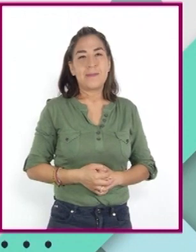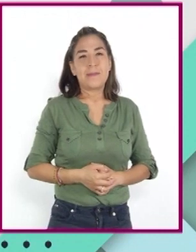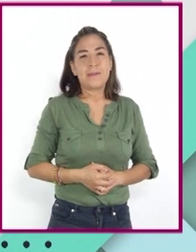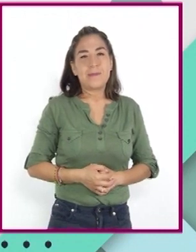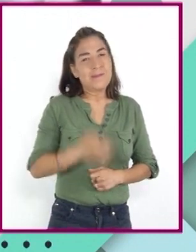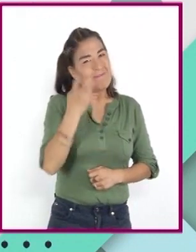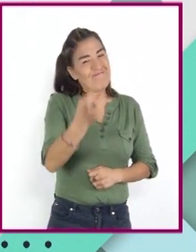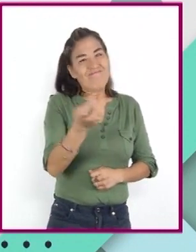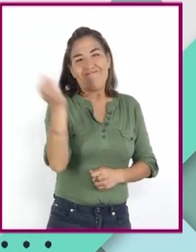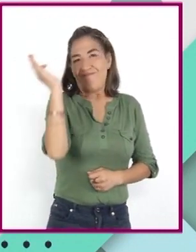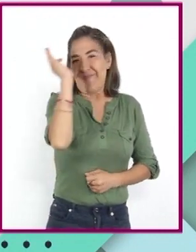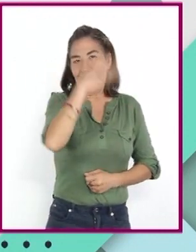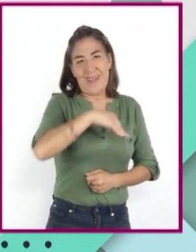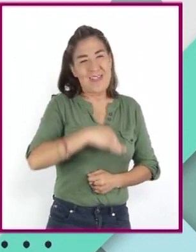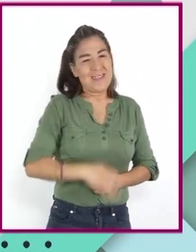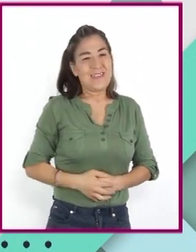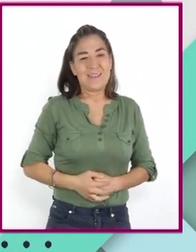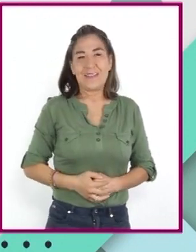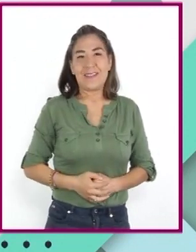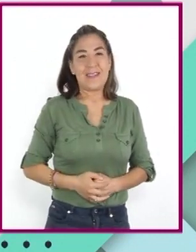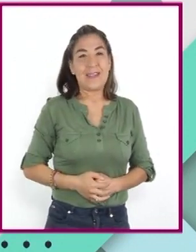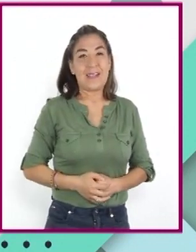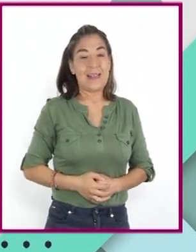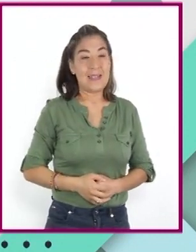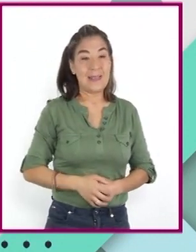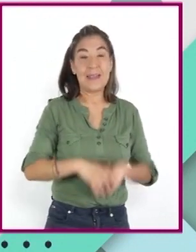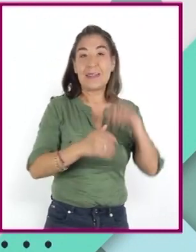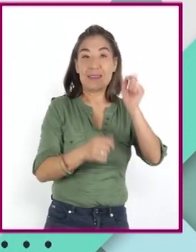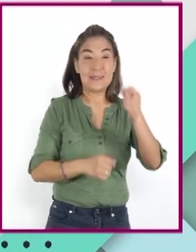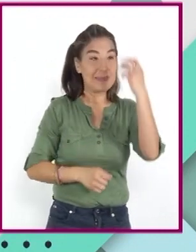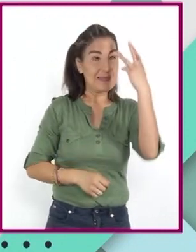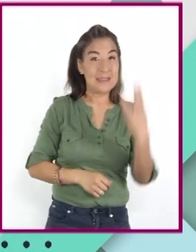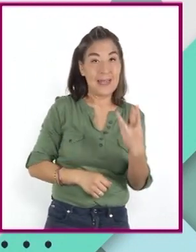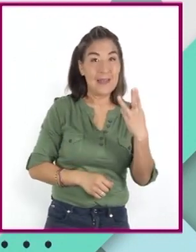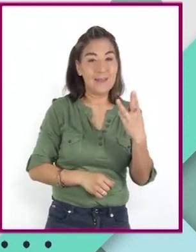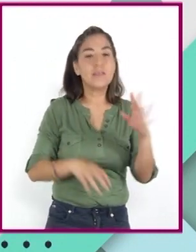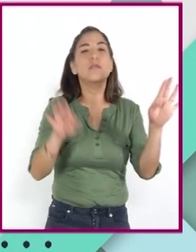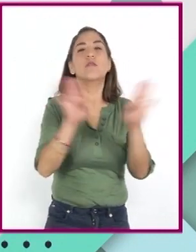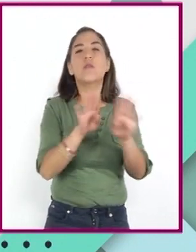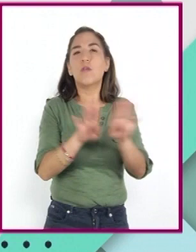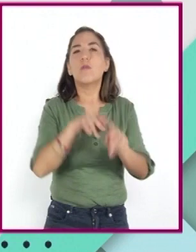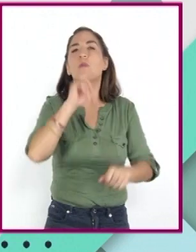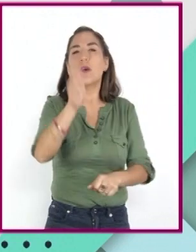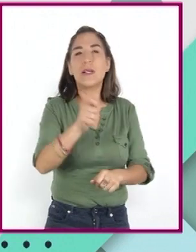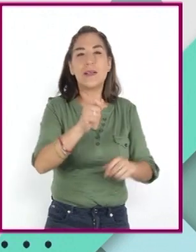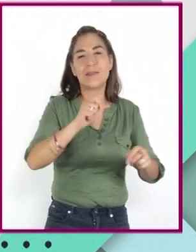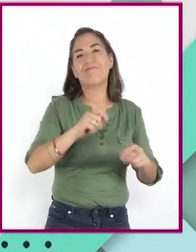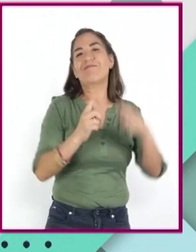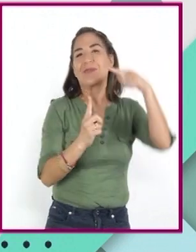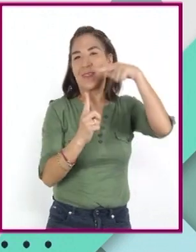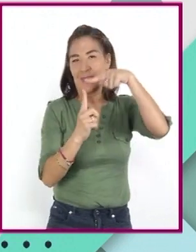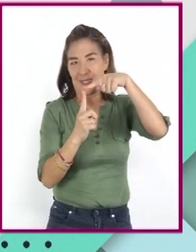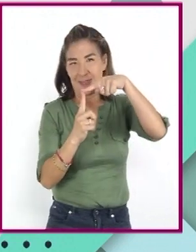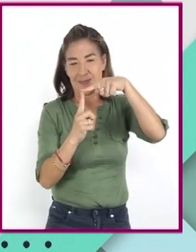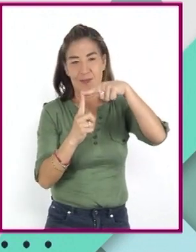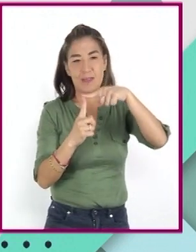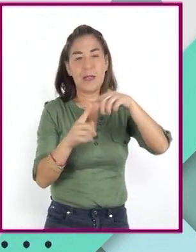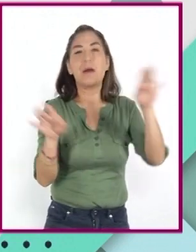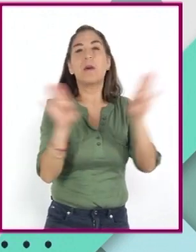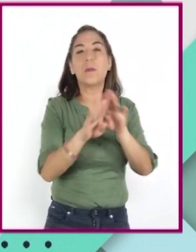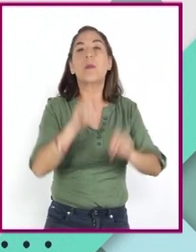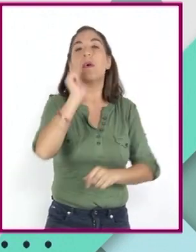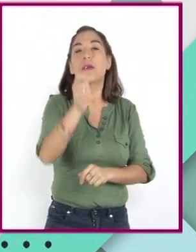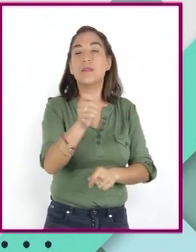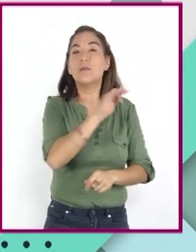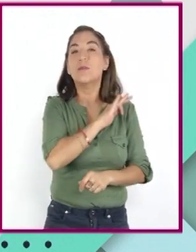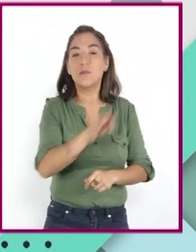Eso es falso. La tercera parte hace referencia a una división. La expresión